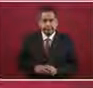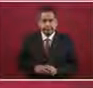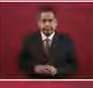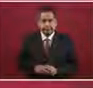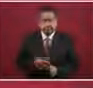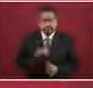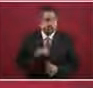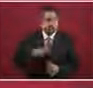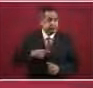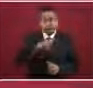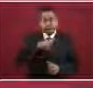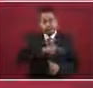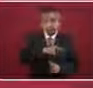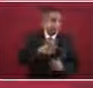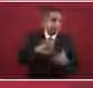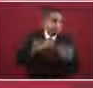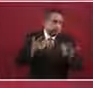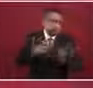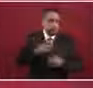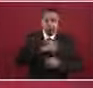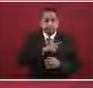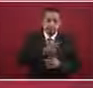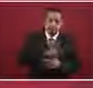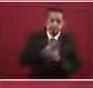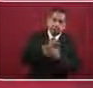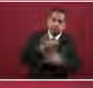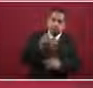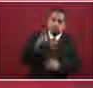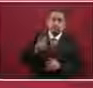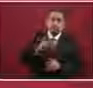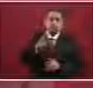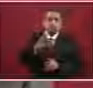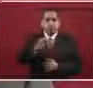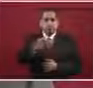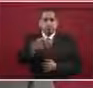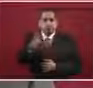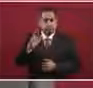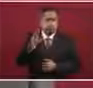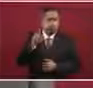Debe acudirse, en este caso, a la Fiscalía General,